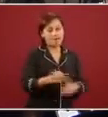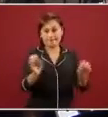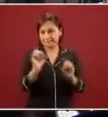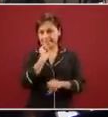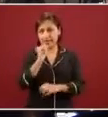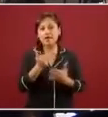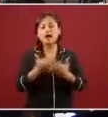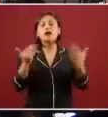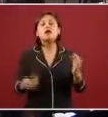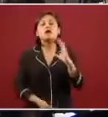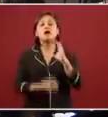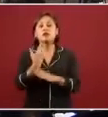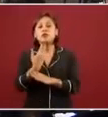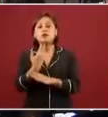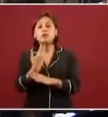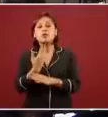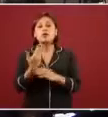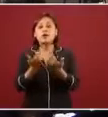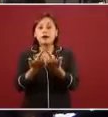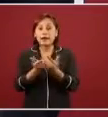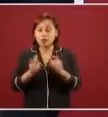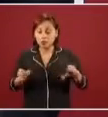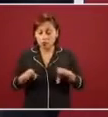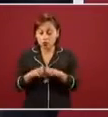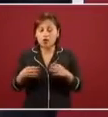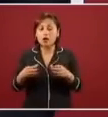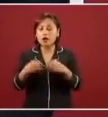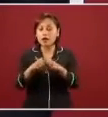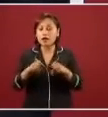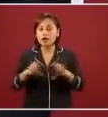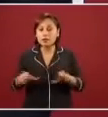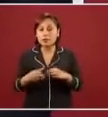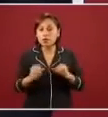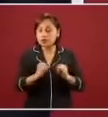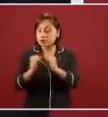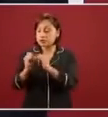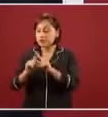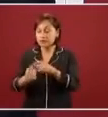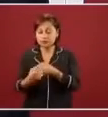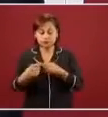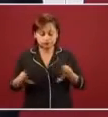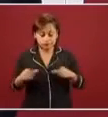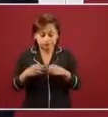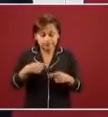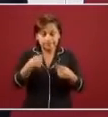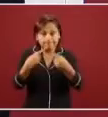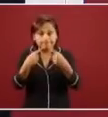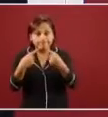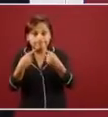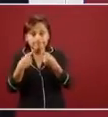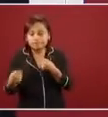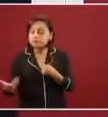de estos operativos, es trabajar en conjunto entre instituciones, que la información que le reportan al SAT sea idéntica a la que